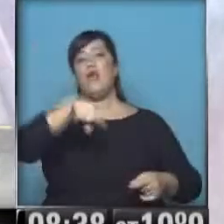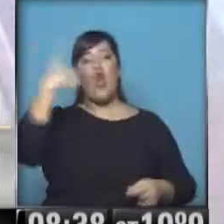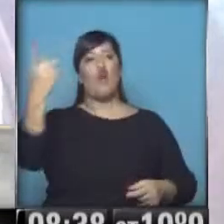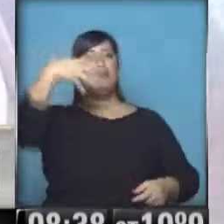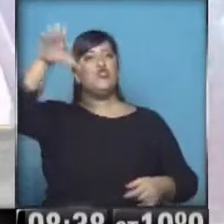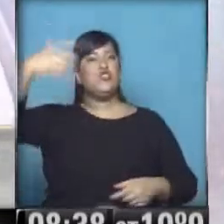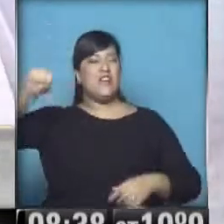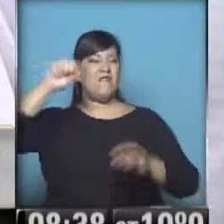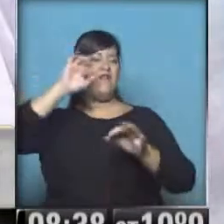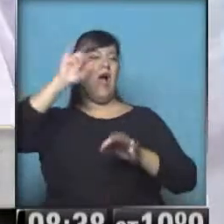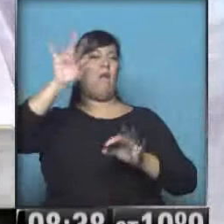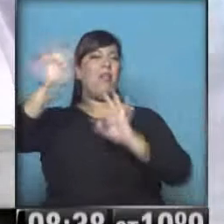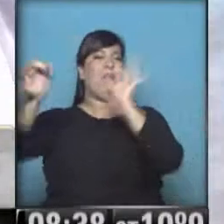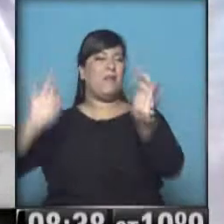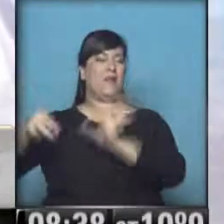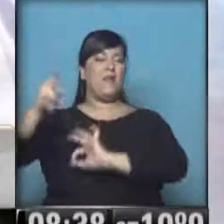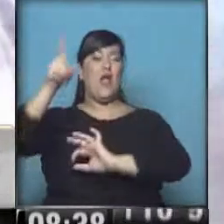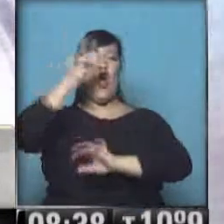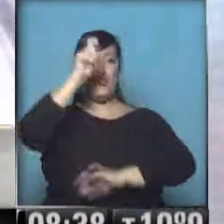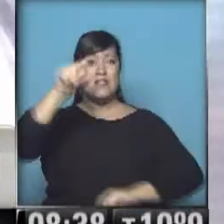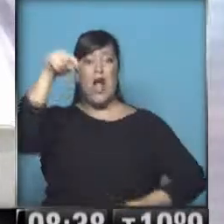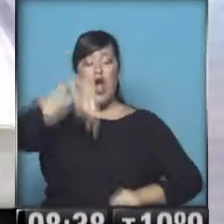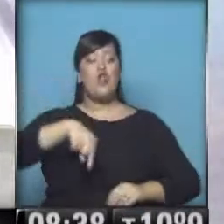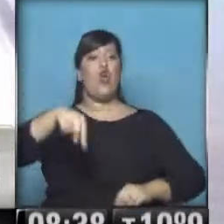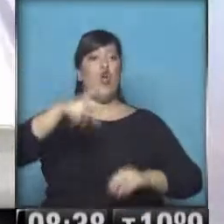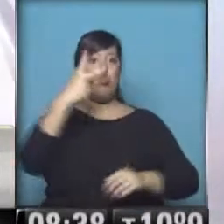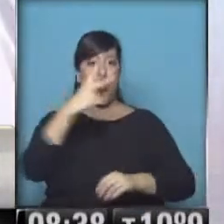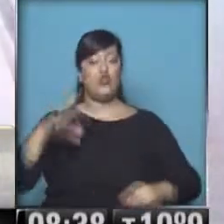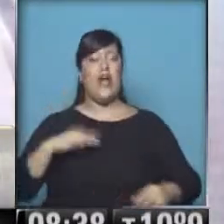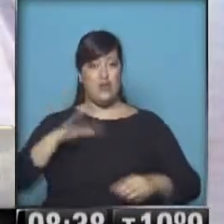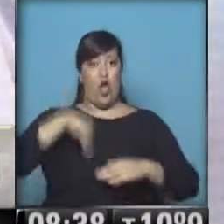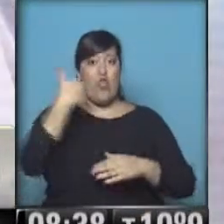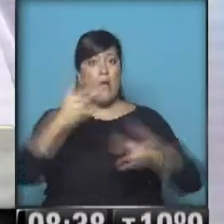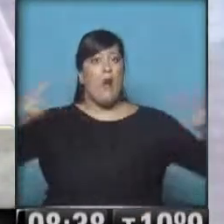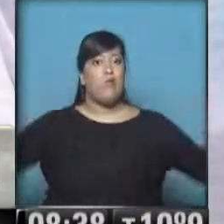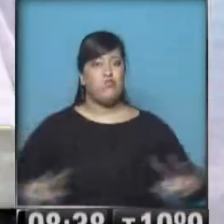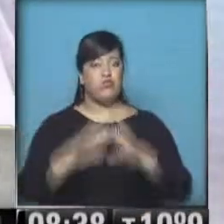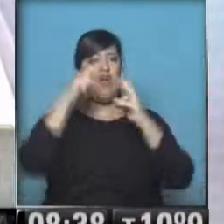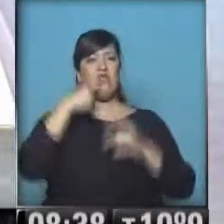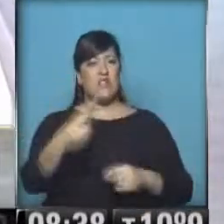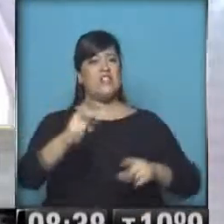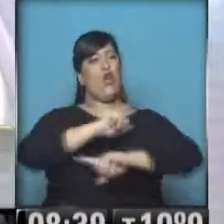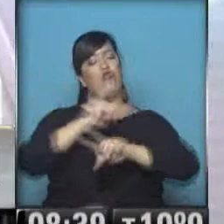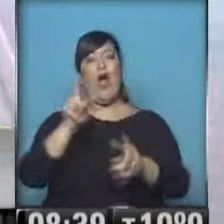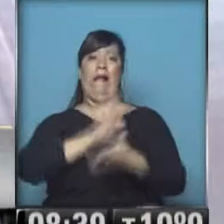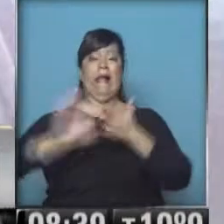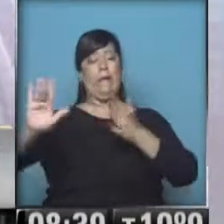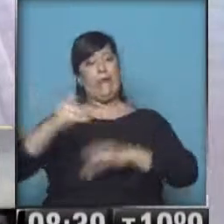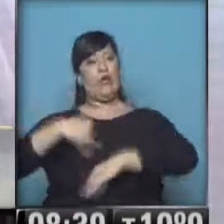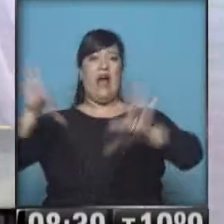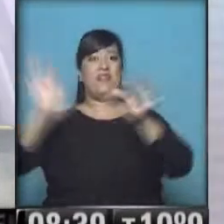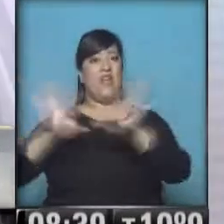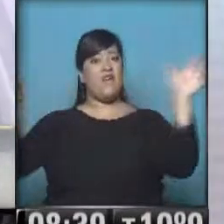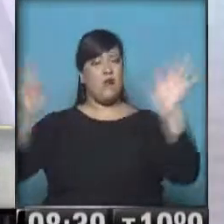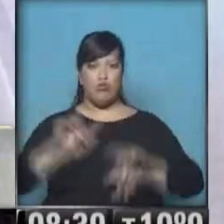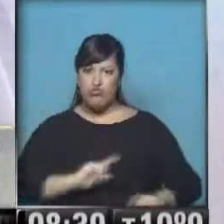los hospitales aledaños. Hoy nos encontramos, después de dos años, y estamos con una consigna que es no a la impunidad, porque lo que vemos es